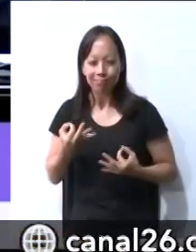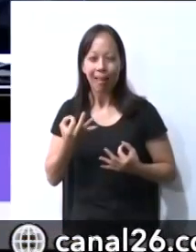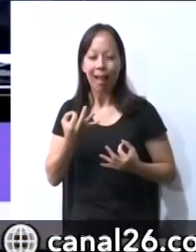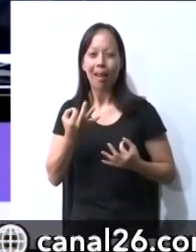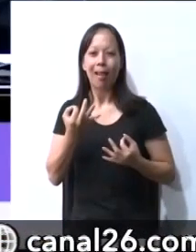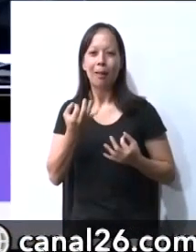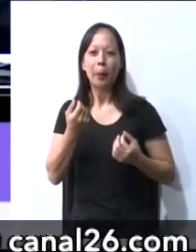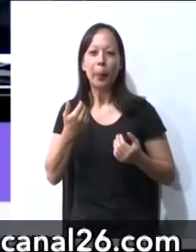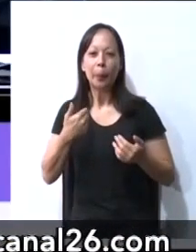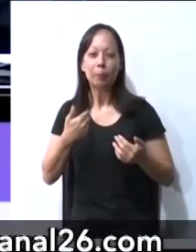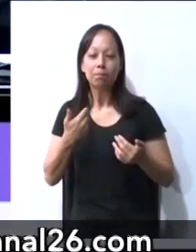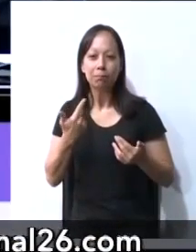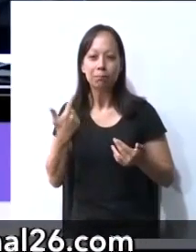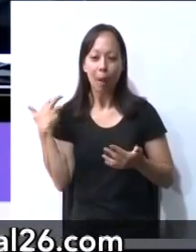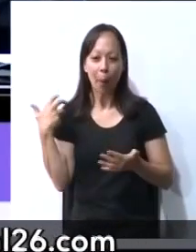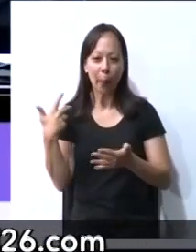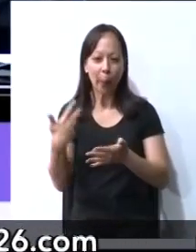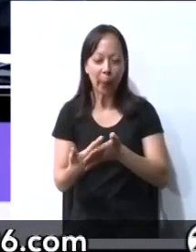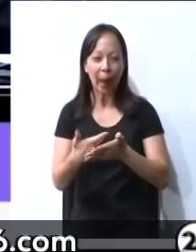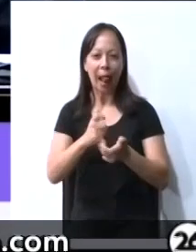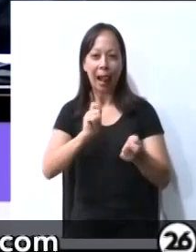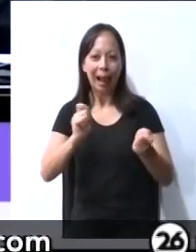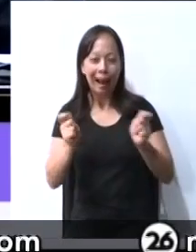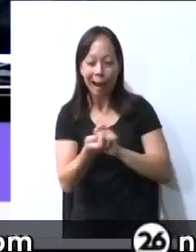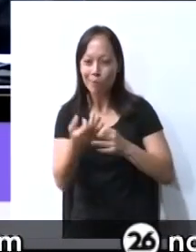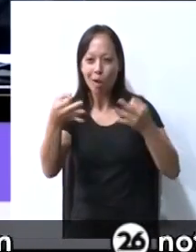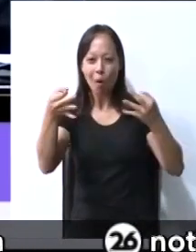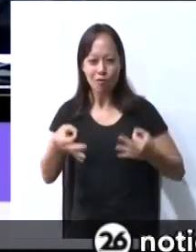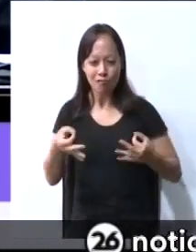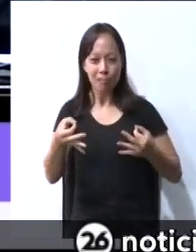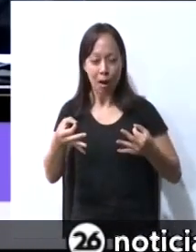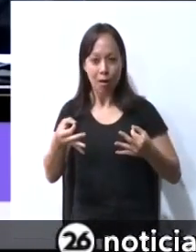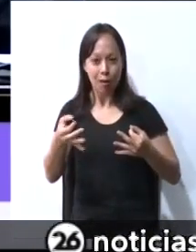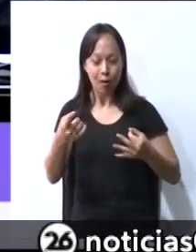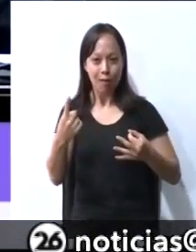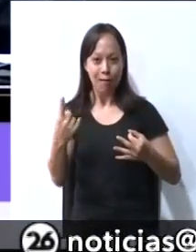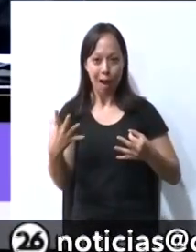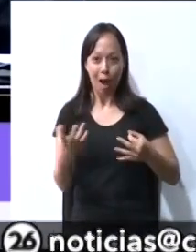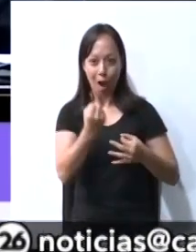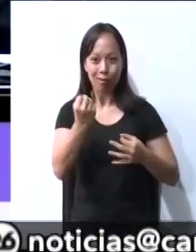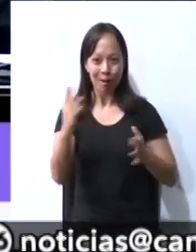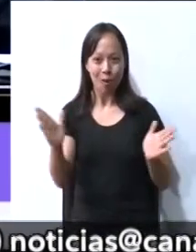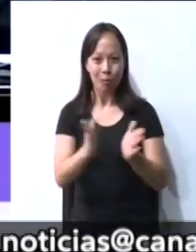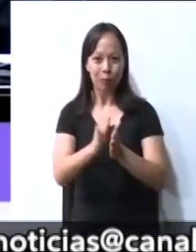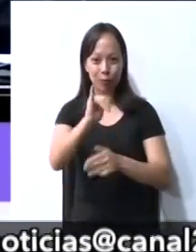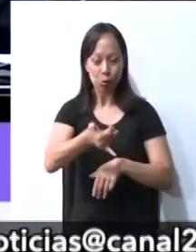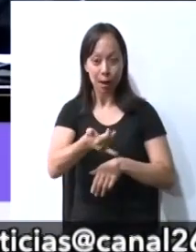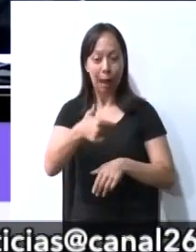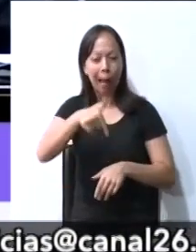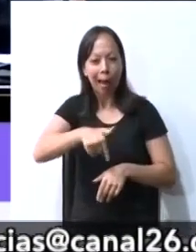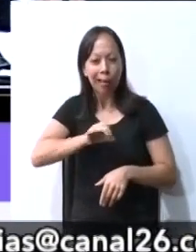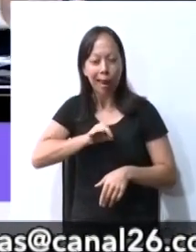Y de Kicillof vamos a Horacio Rodríguez Larreta, que está abriendo la legislatura porteña el año de sesiones ordinarias.